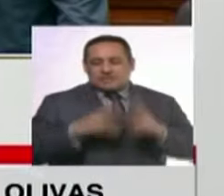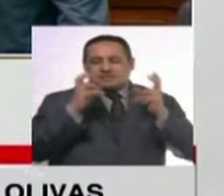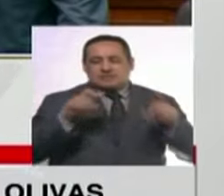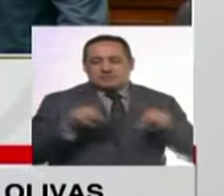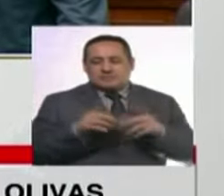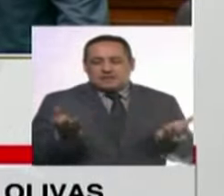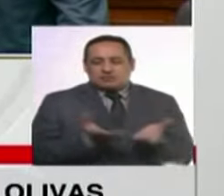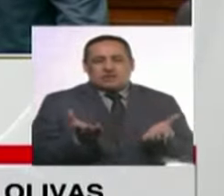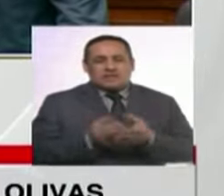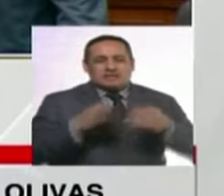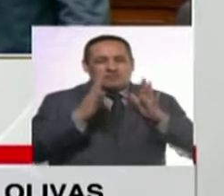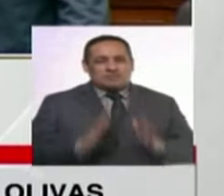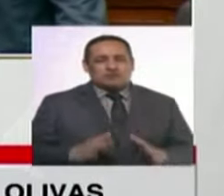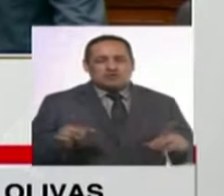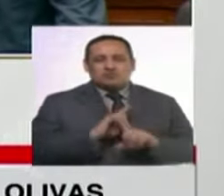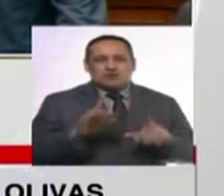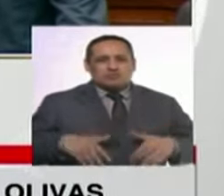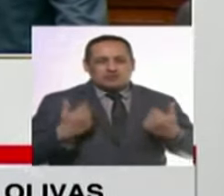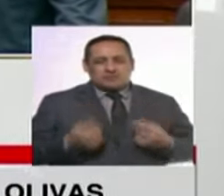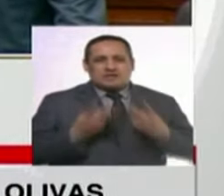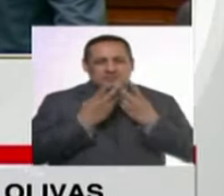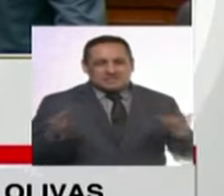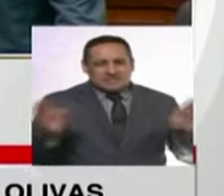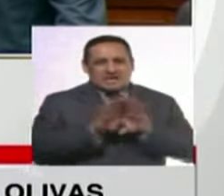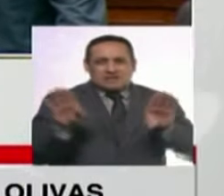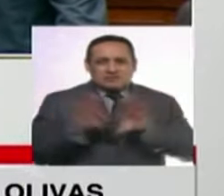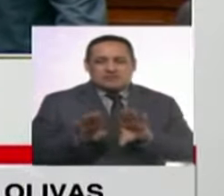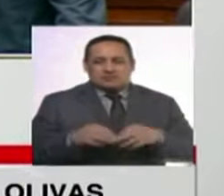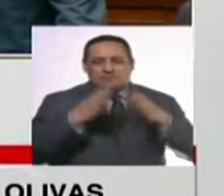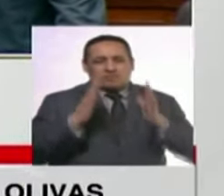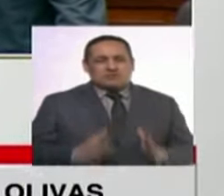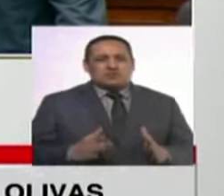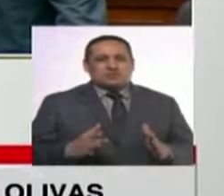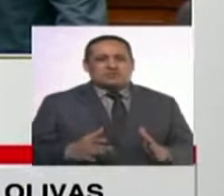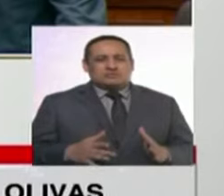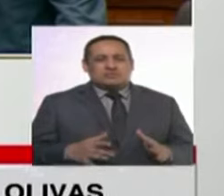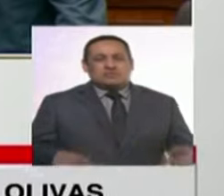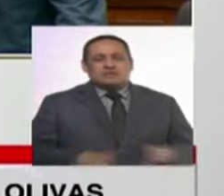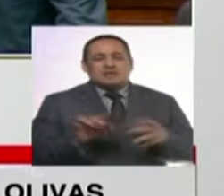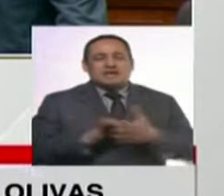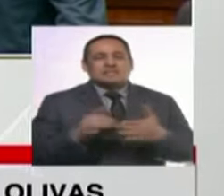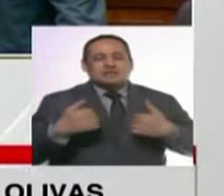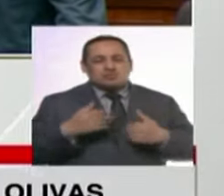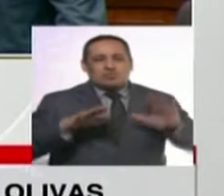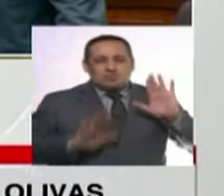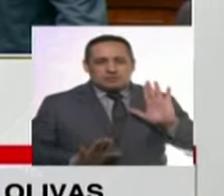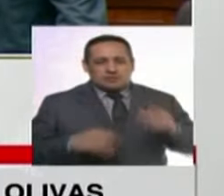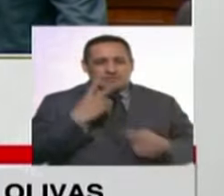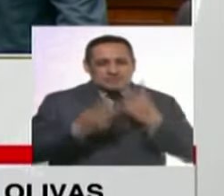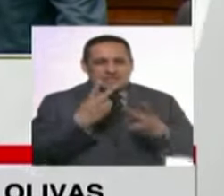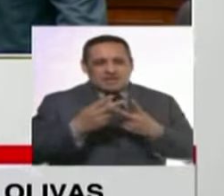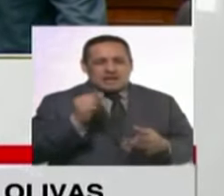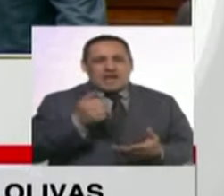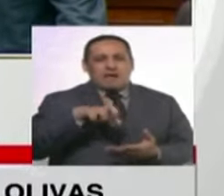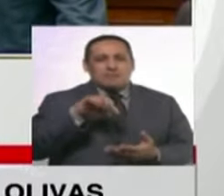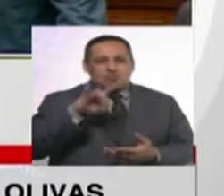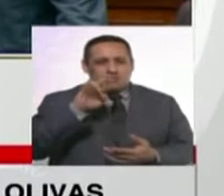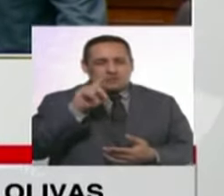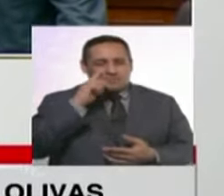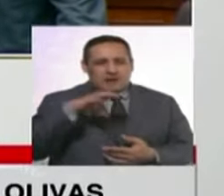de la escuela de formación no es posible que estén cerrando estas escuelas de formación hemos Tenemos un compromiso de visitar Apurímac